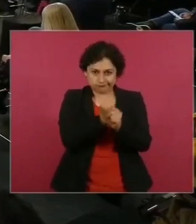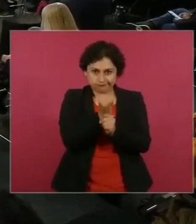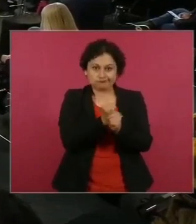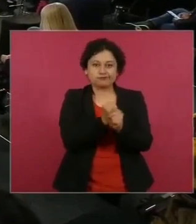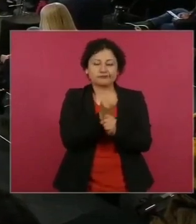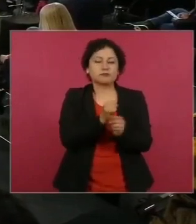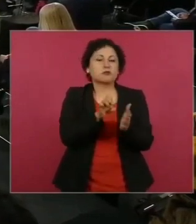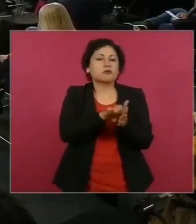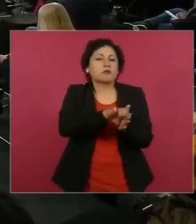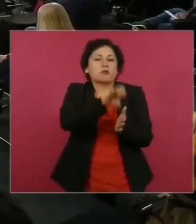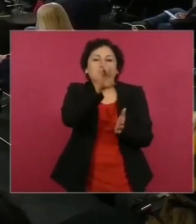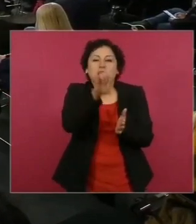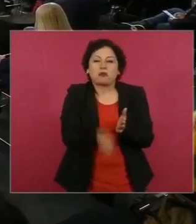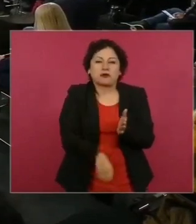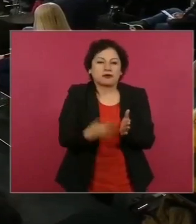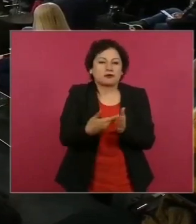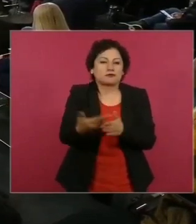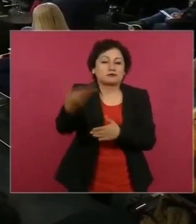soldados